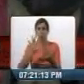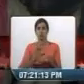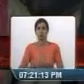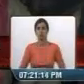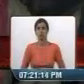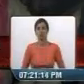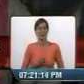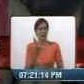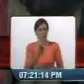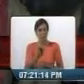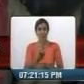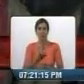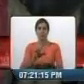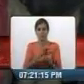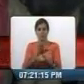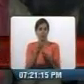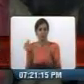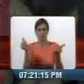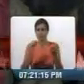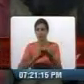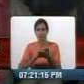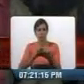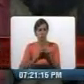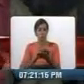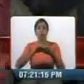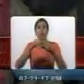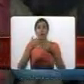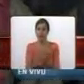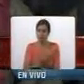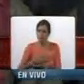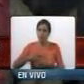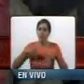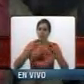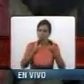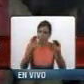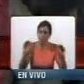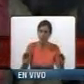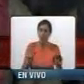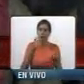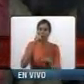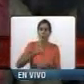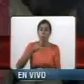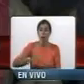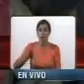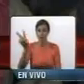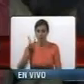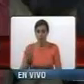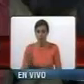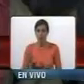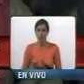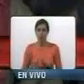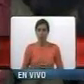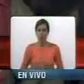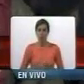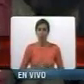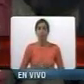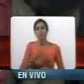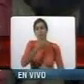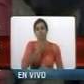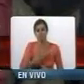inmediata la situación. Nosotros queremos llamar al pueblo de Venezuela a que tengan